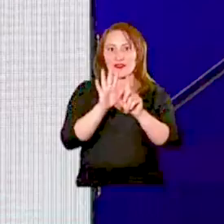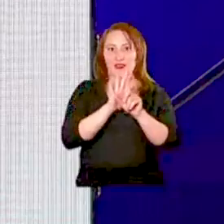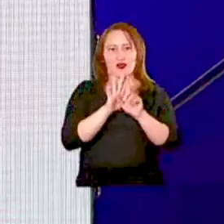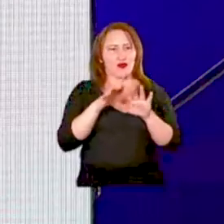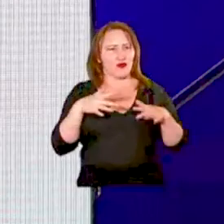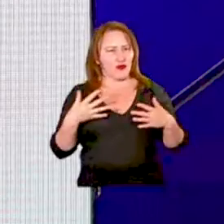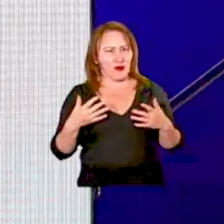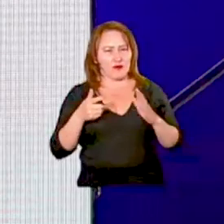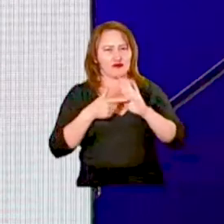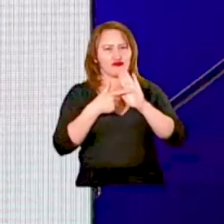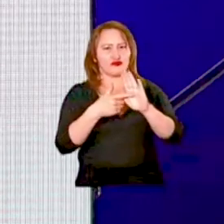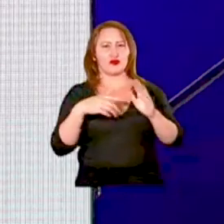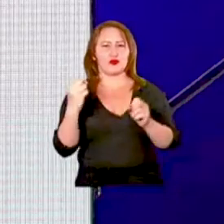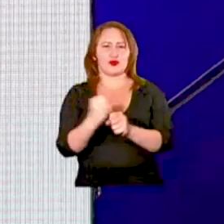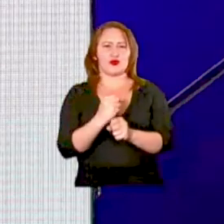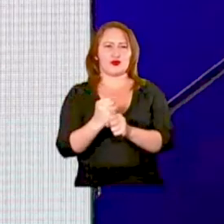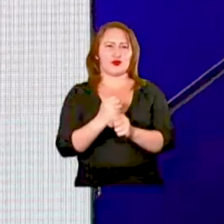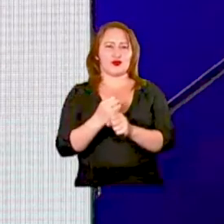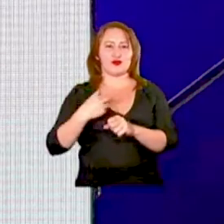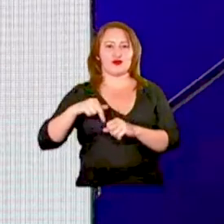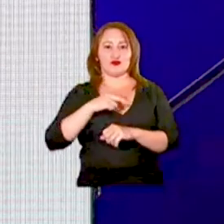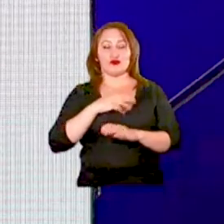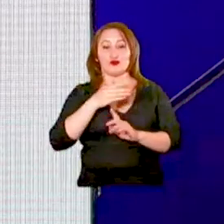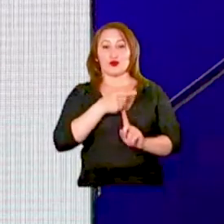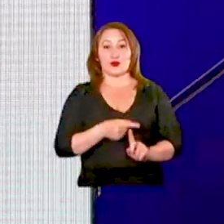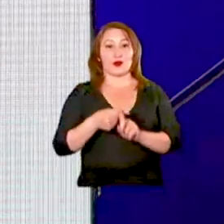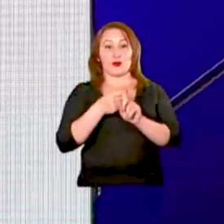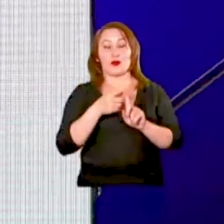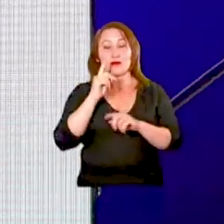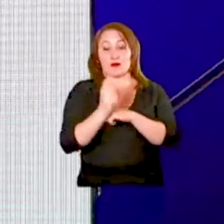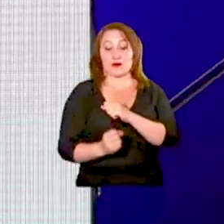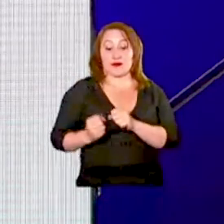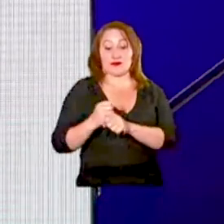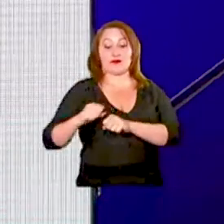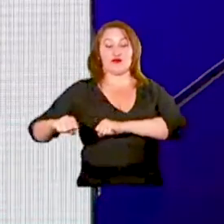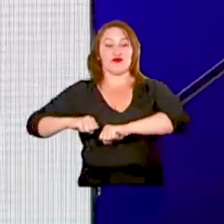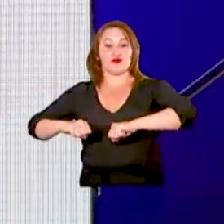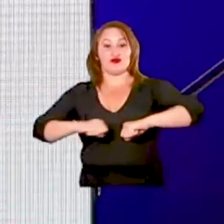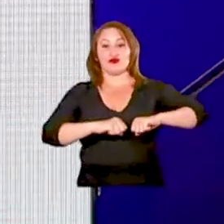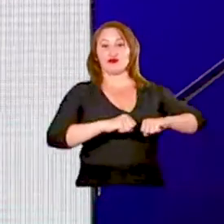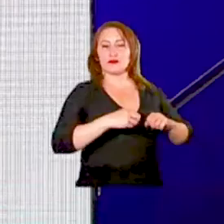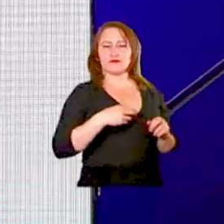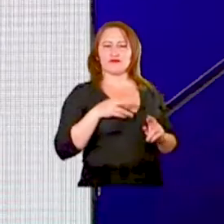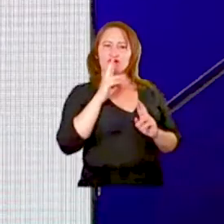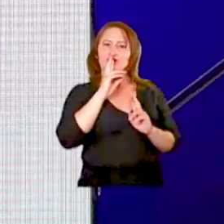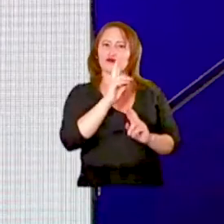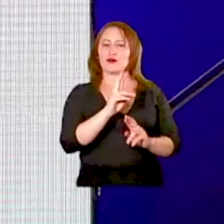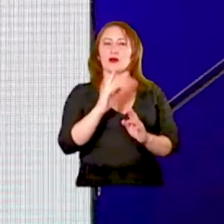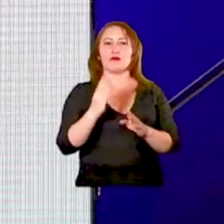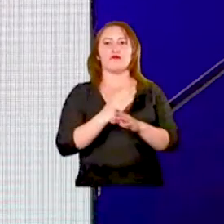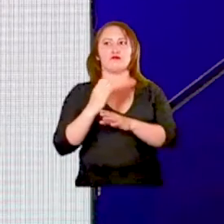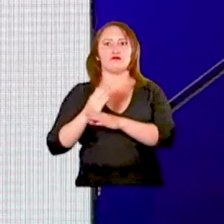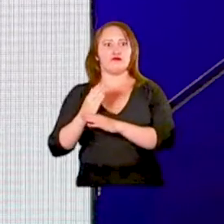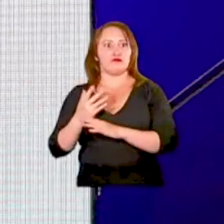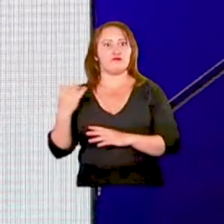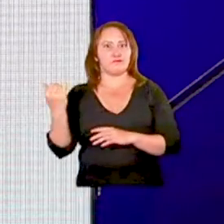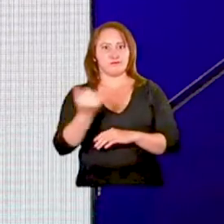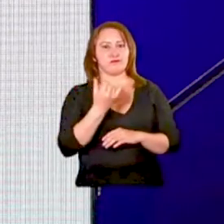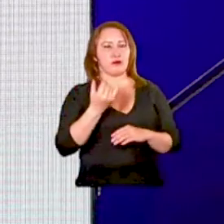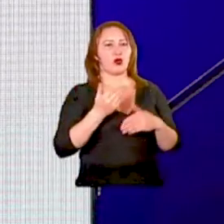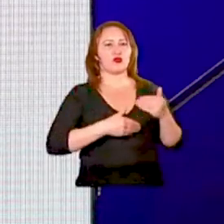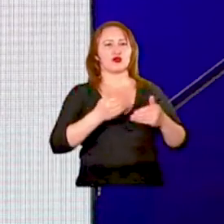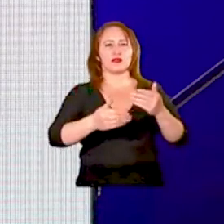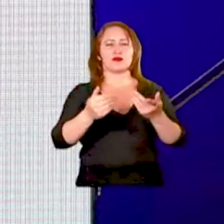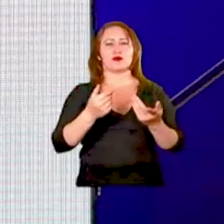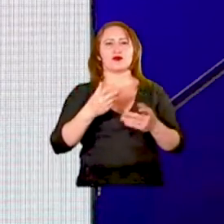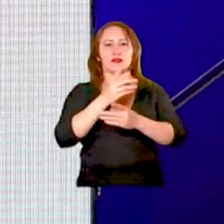cuenta del trabajo desarrollado por la Procuraduría en este primer año de gestión para responder a la problemática de congestión de